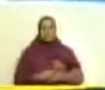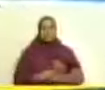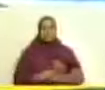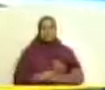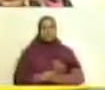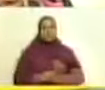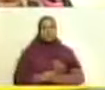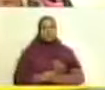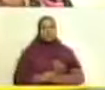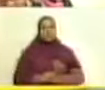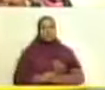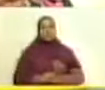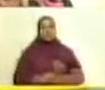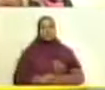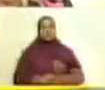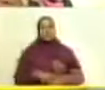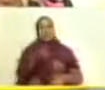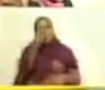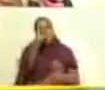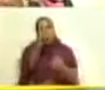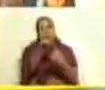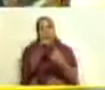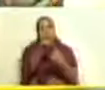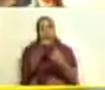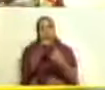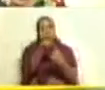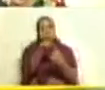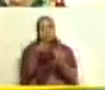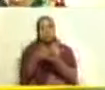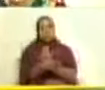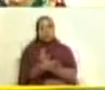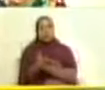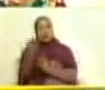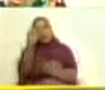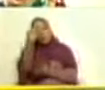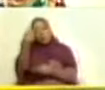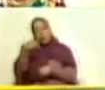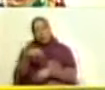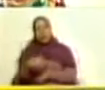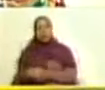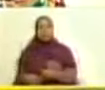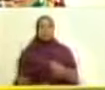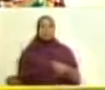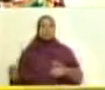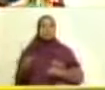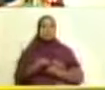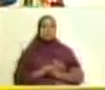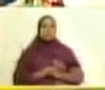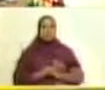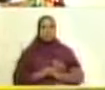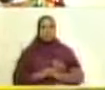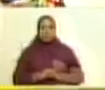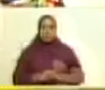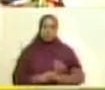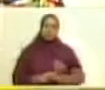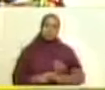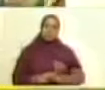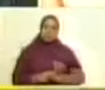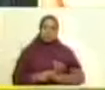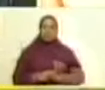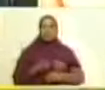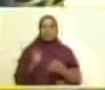Que ha hecho un conjunto de señalamientos que estoy de acuerdo. Digo, como dice un amigo